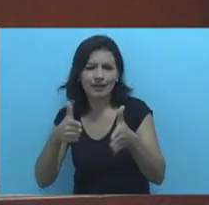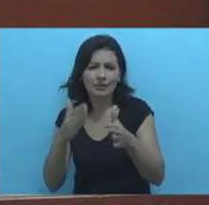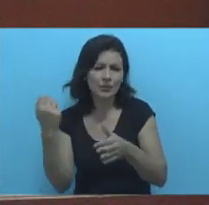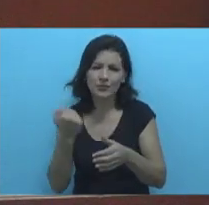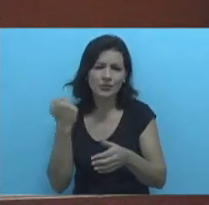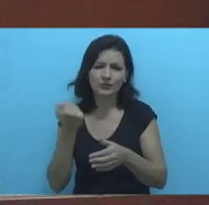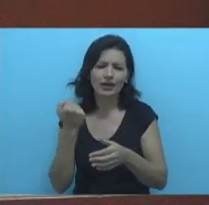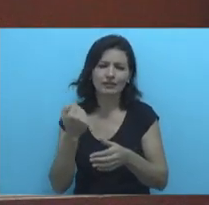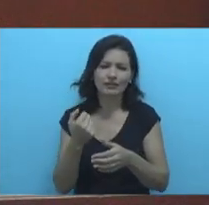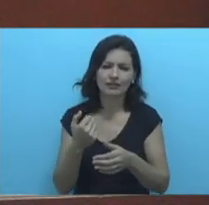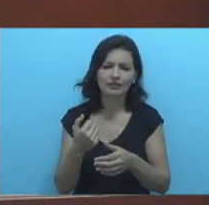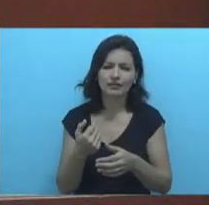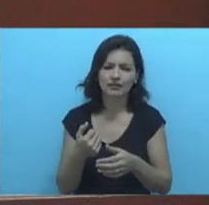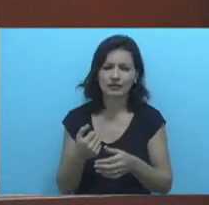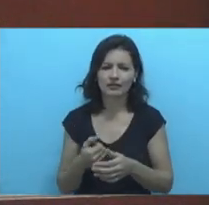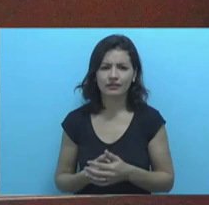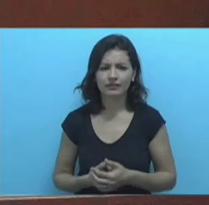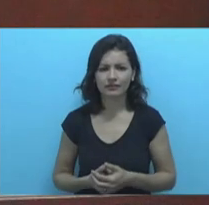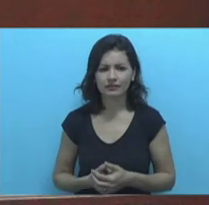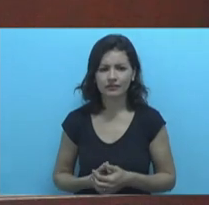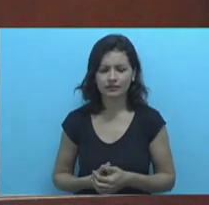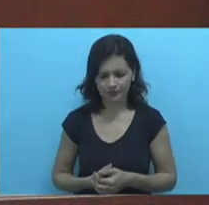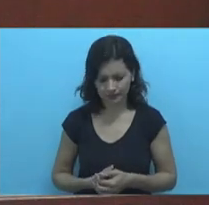República Argentina, porque fueron